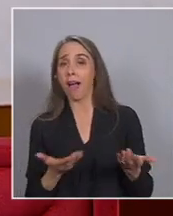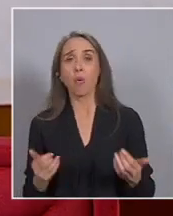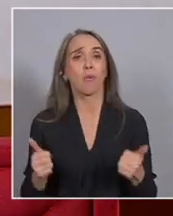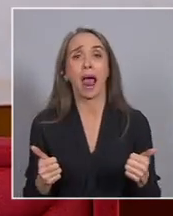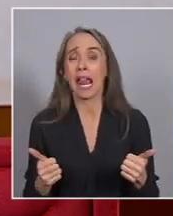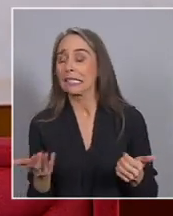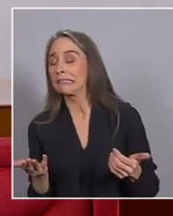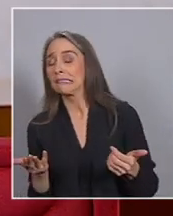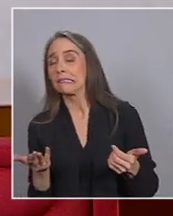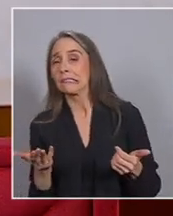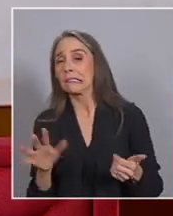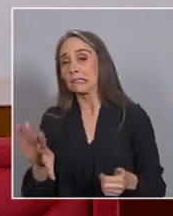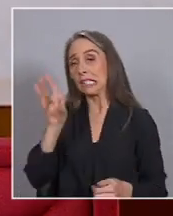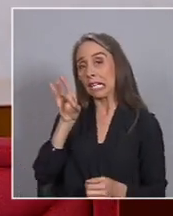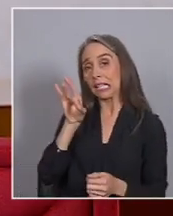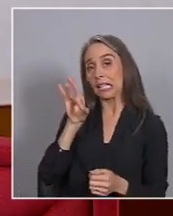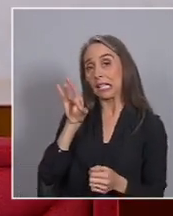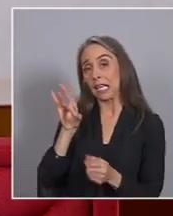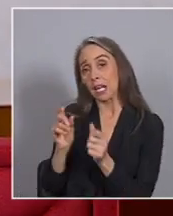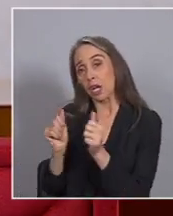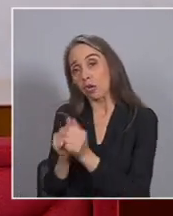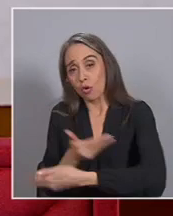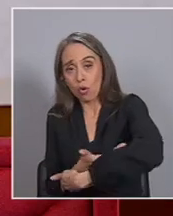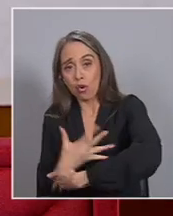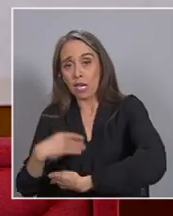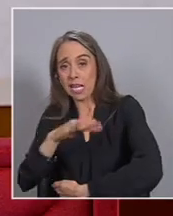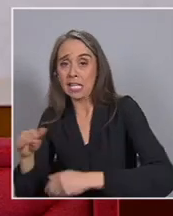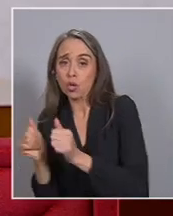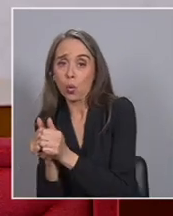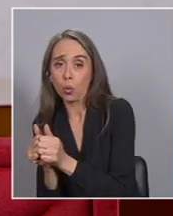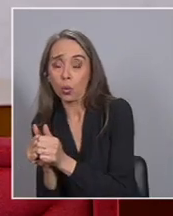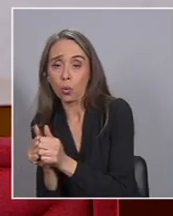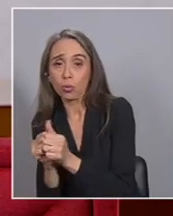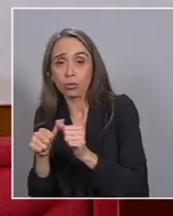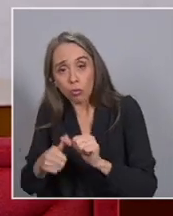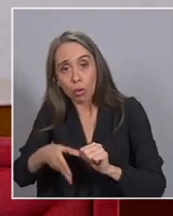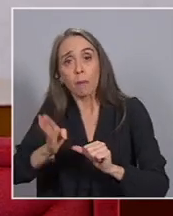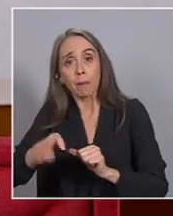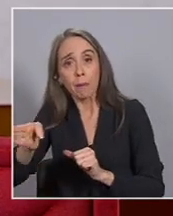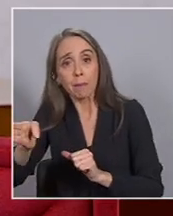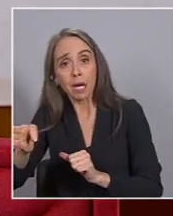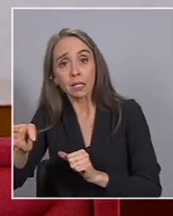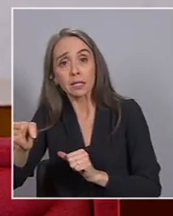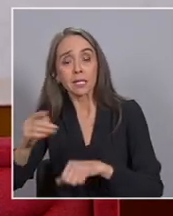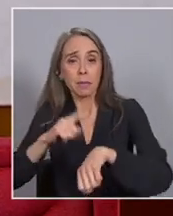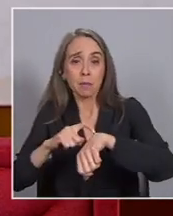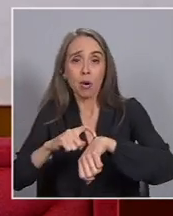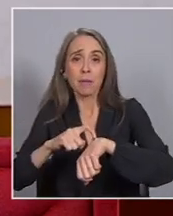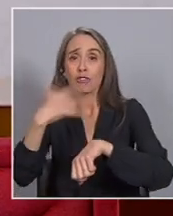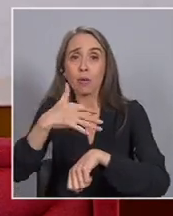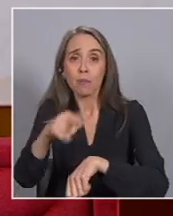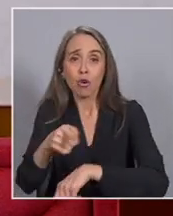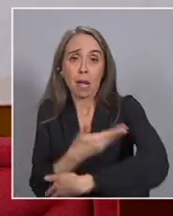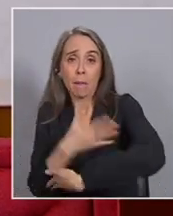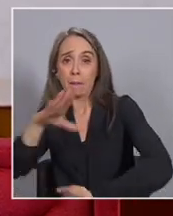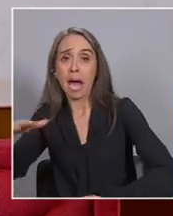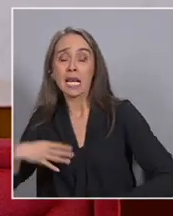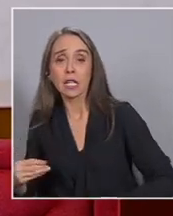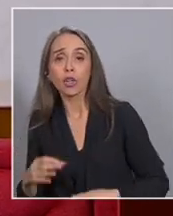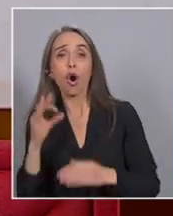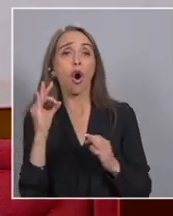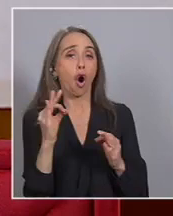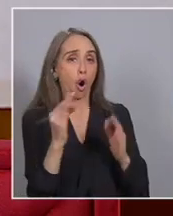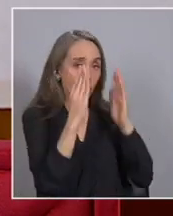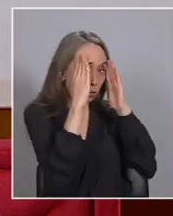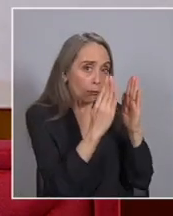elegir entre poder estar con sus hijos permanentemente en momentos importantes o solo dedicar la